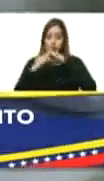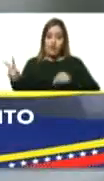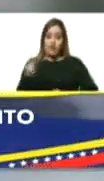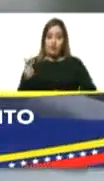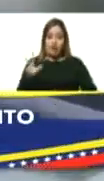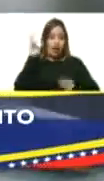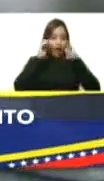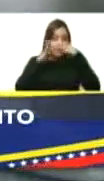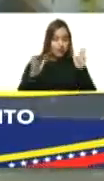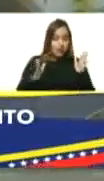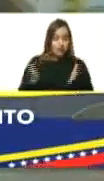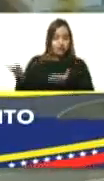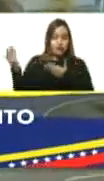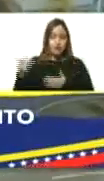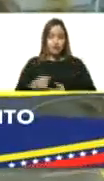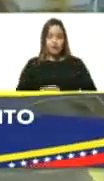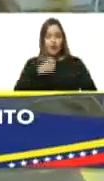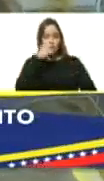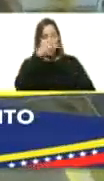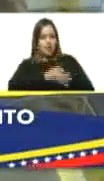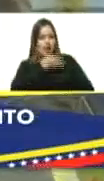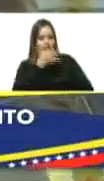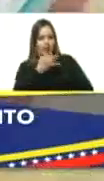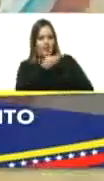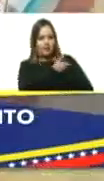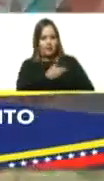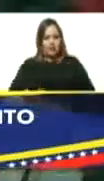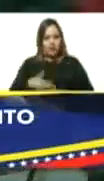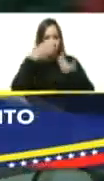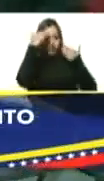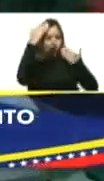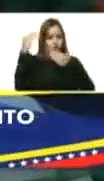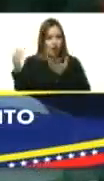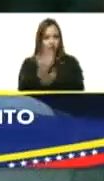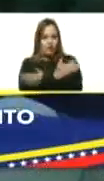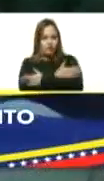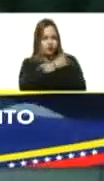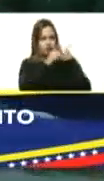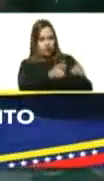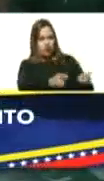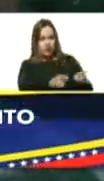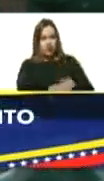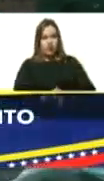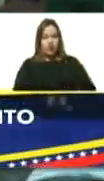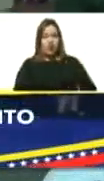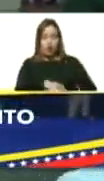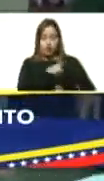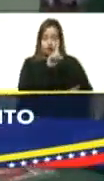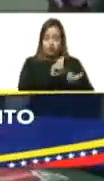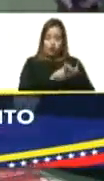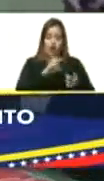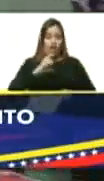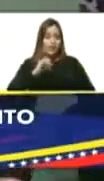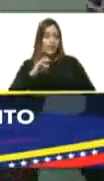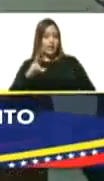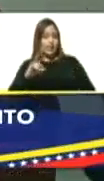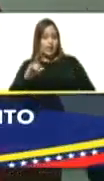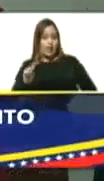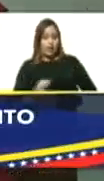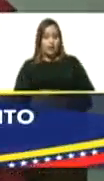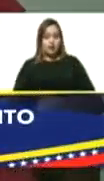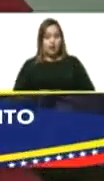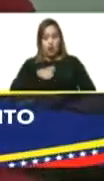escucha. Buenas tardes, señor presidente. Un saludo y un abrazo fraterno para usted y para la primera combatiente Cilia Flores. Primeramente, hoy